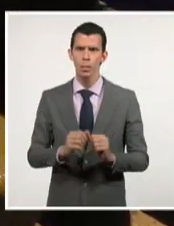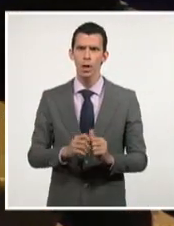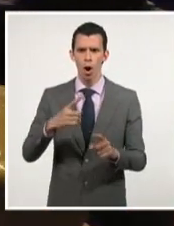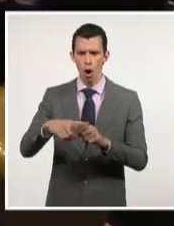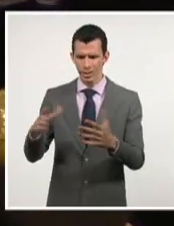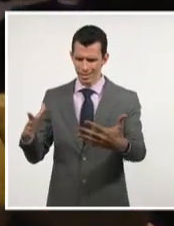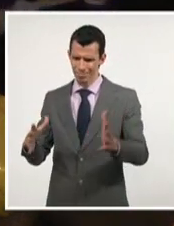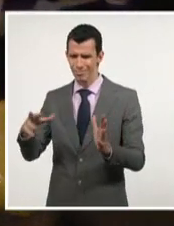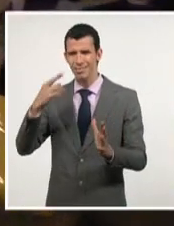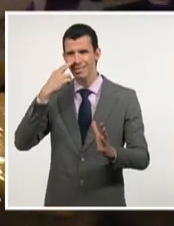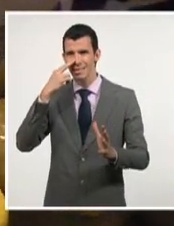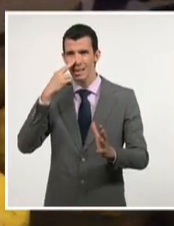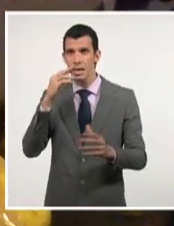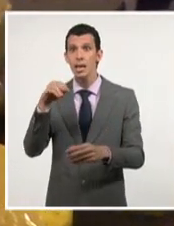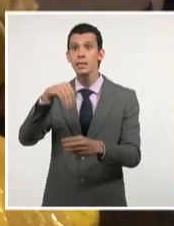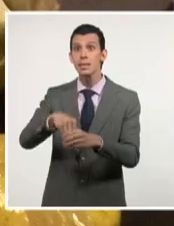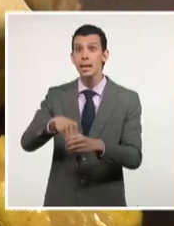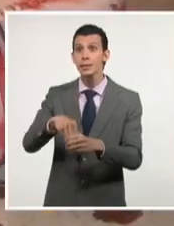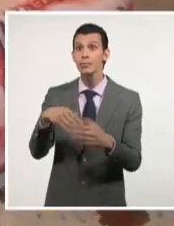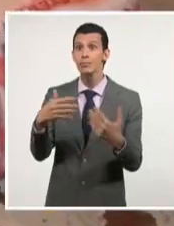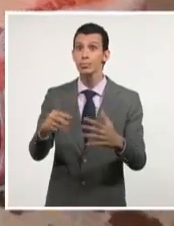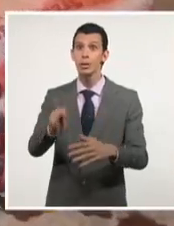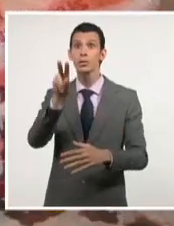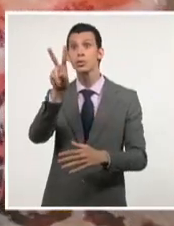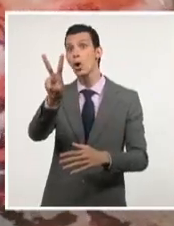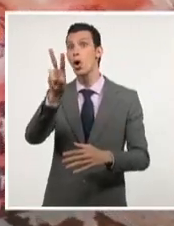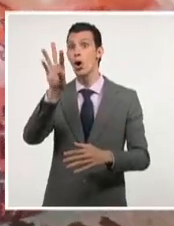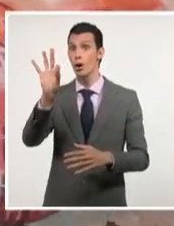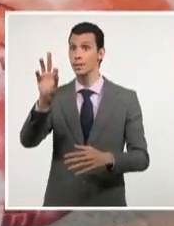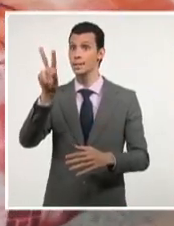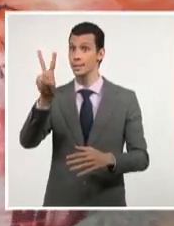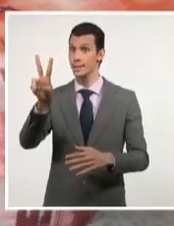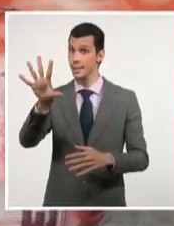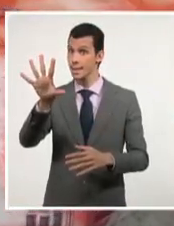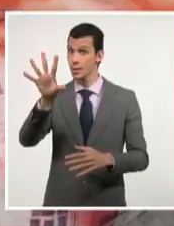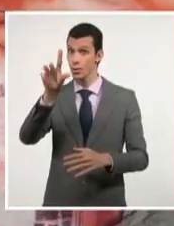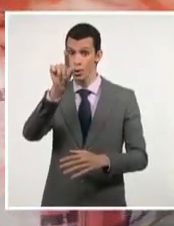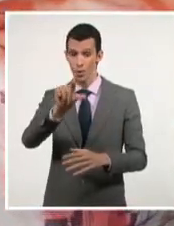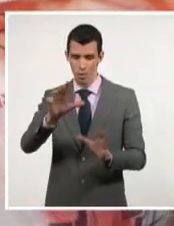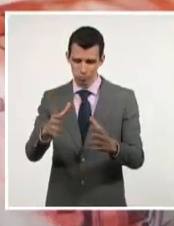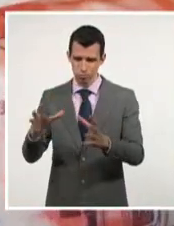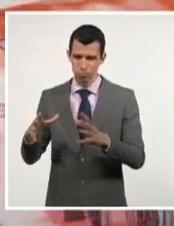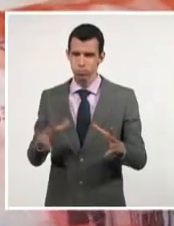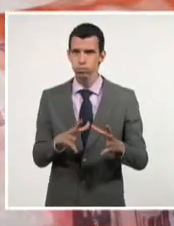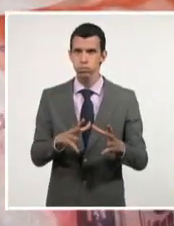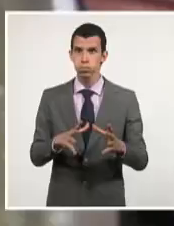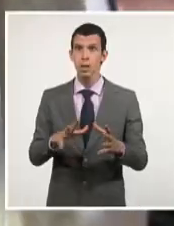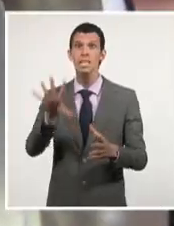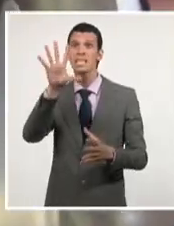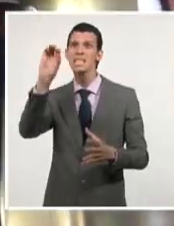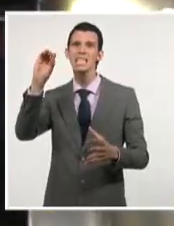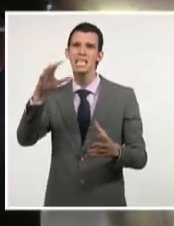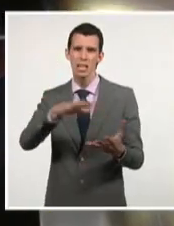ocultaban 285 paquetes con 593.75 kilogramos de marihuana.